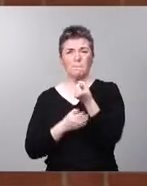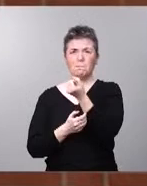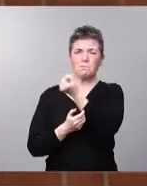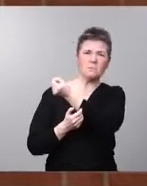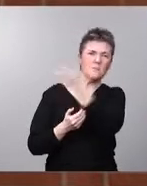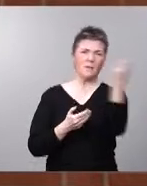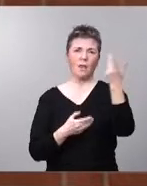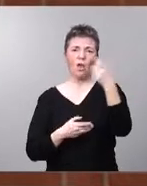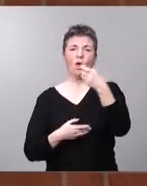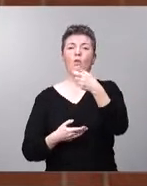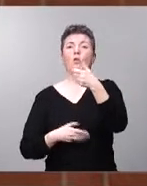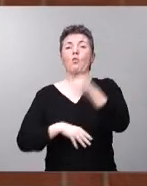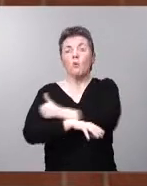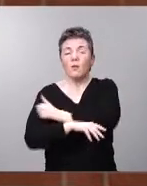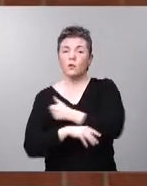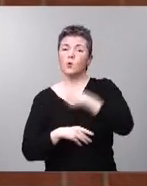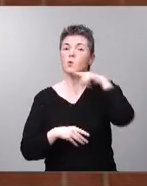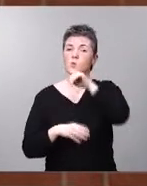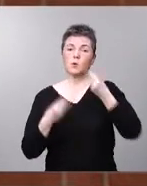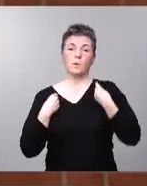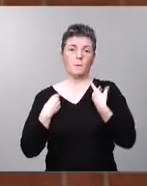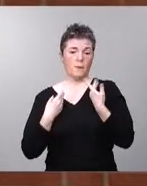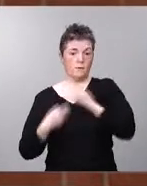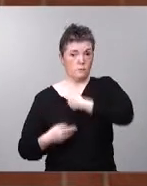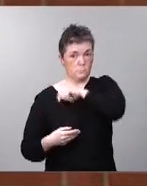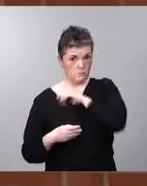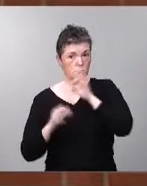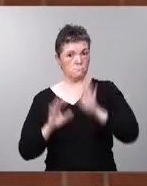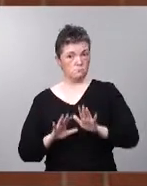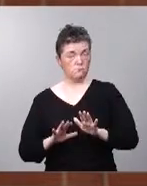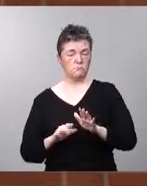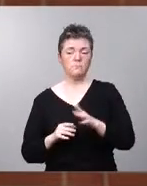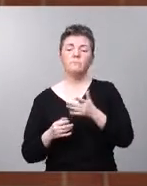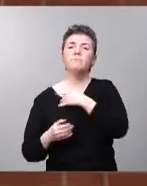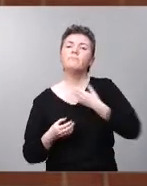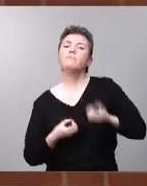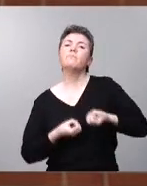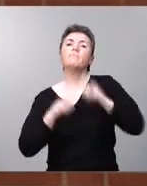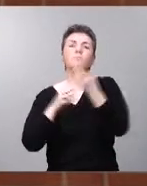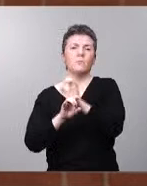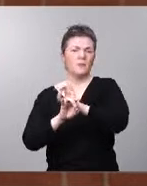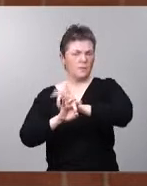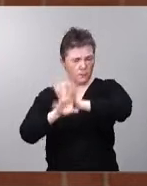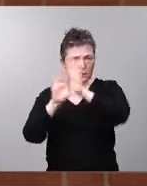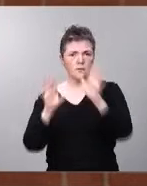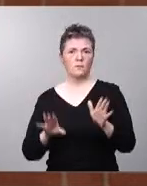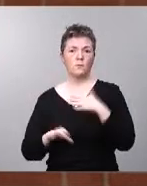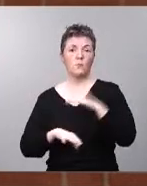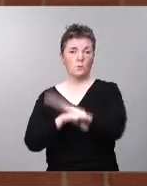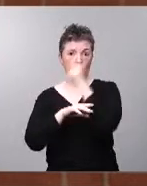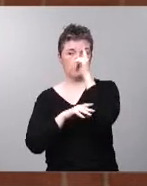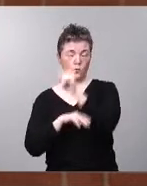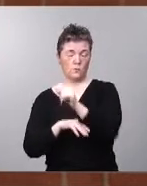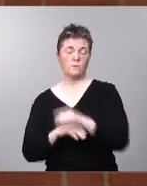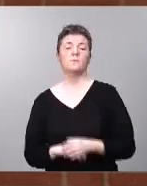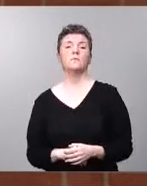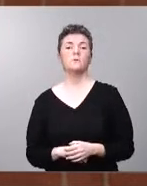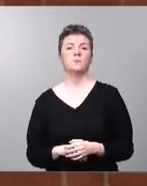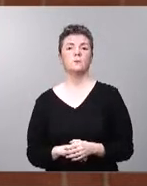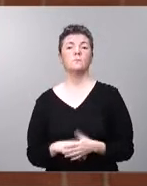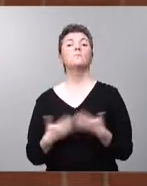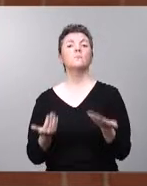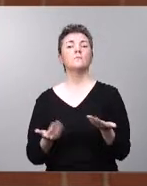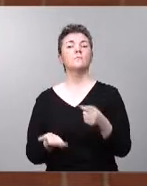conviven en armonía en suelo español transmitimos un mensaje claro al gobierno de putin y es reclamar